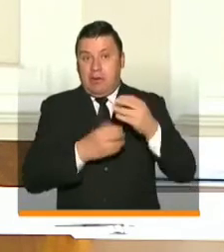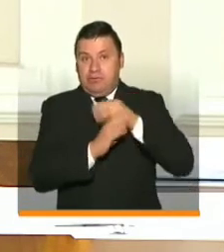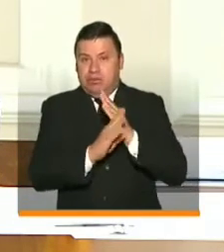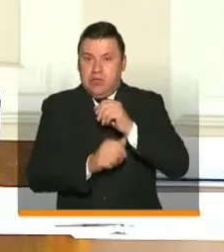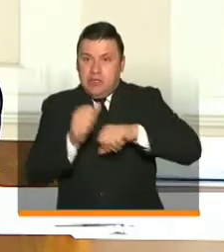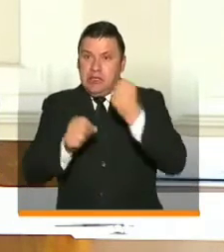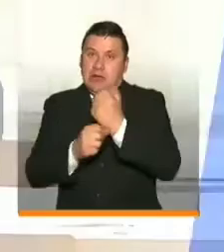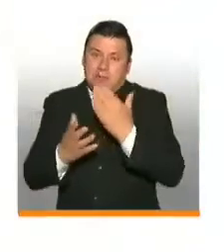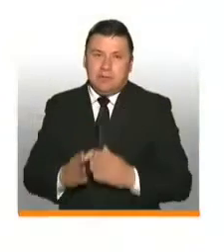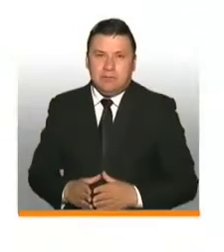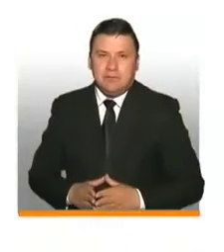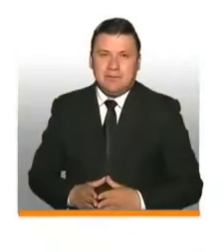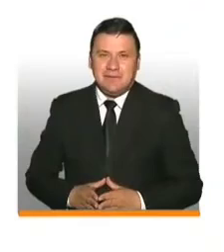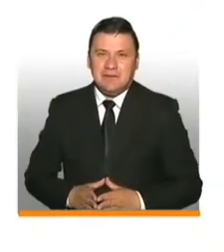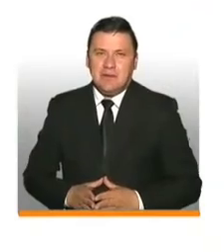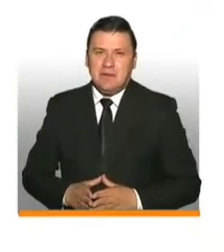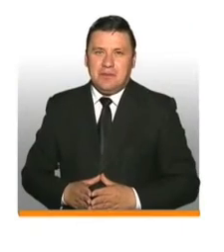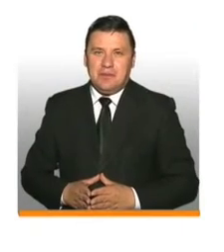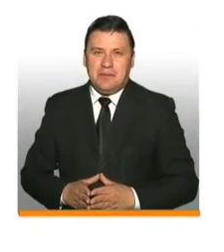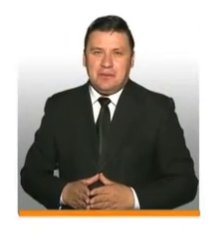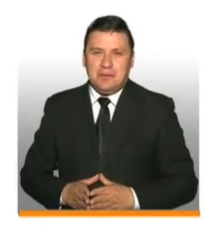la vida productiva.